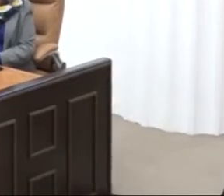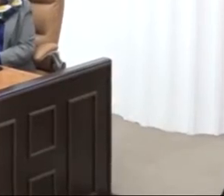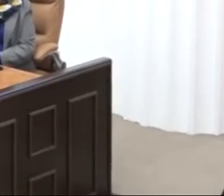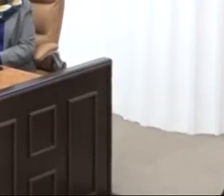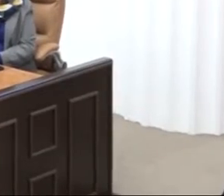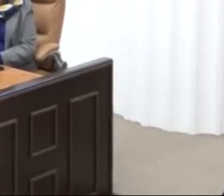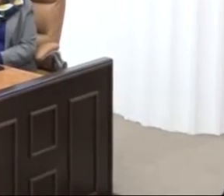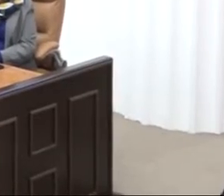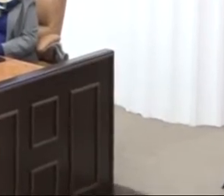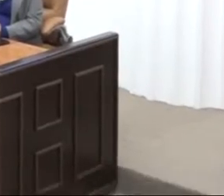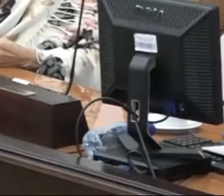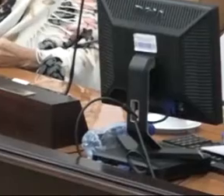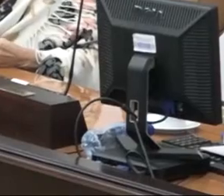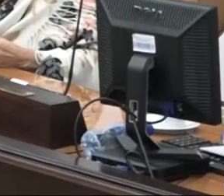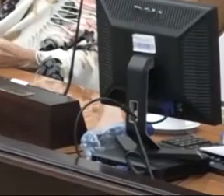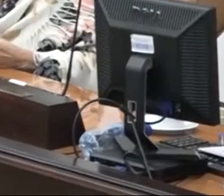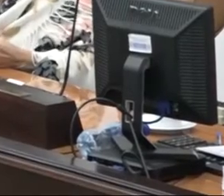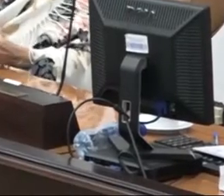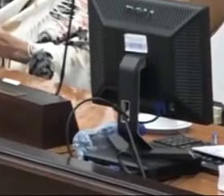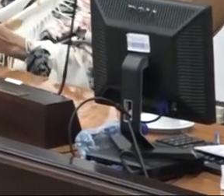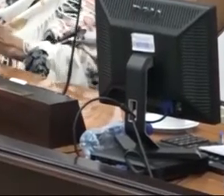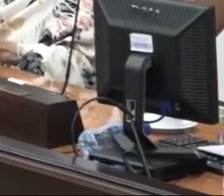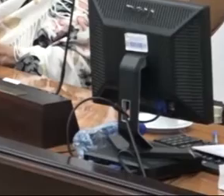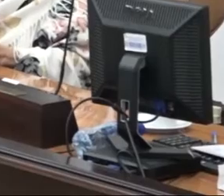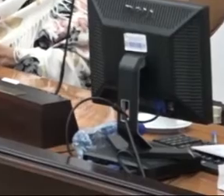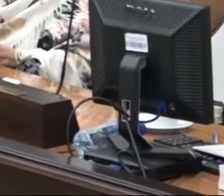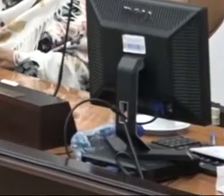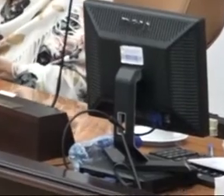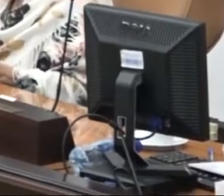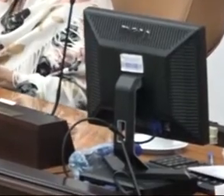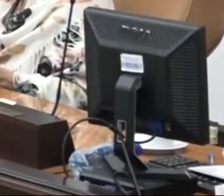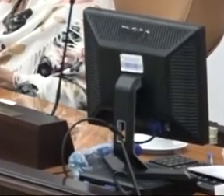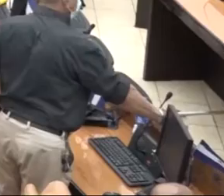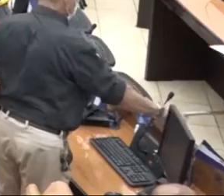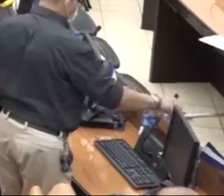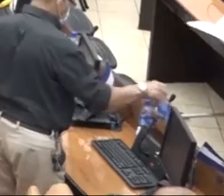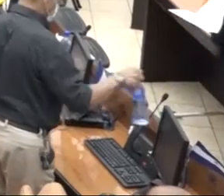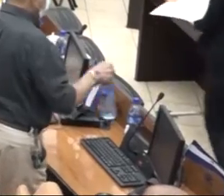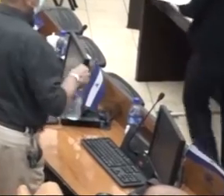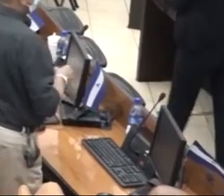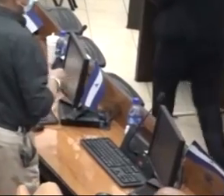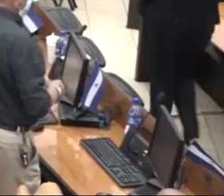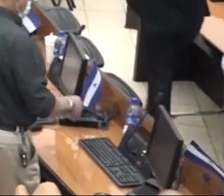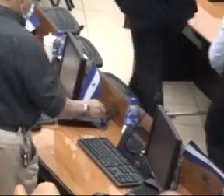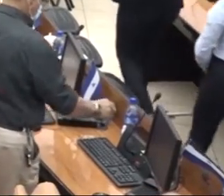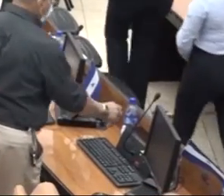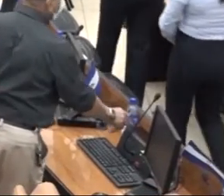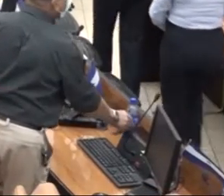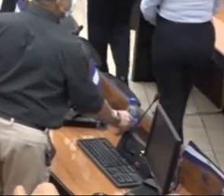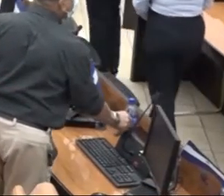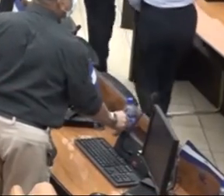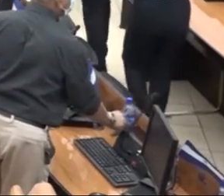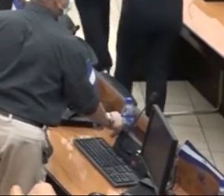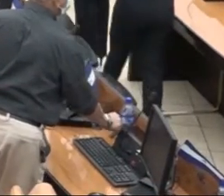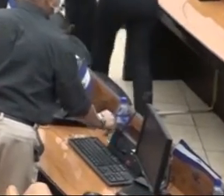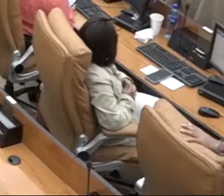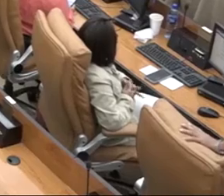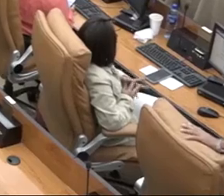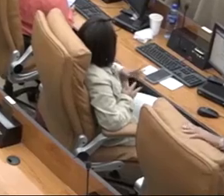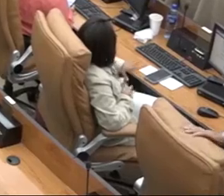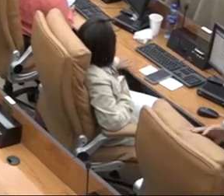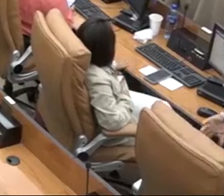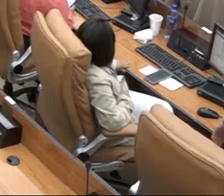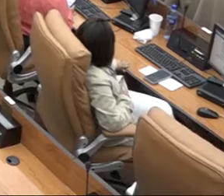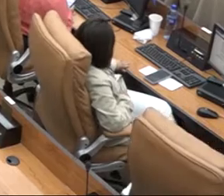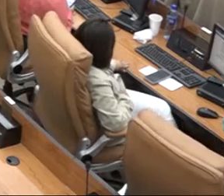Ley 963, con el fin de establecer con certeza el marco jurídico vigente para fortalecer el Estado